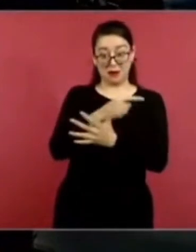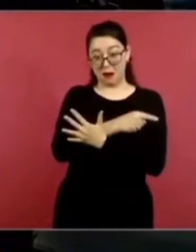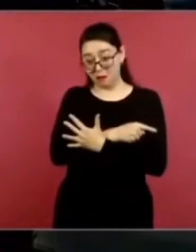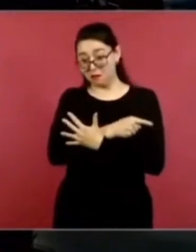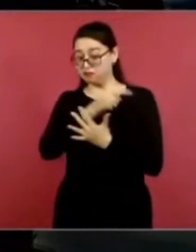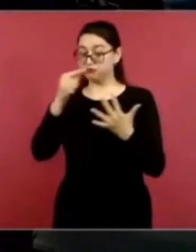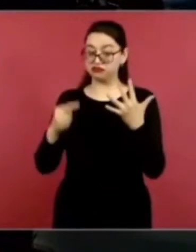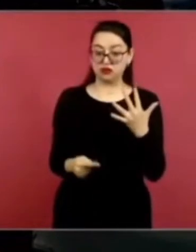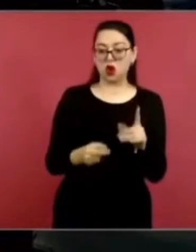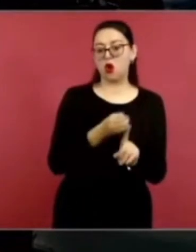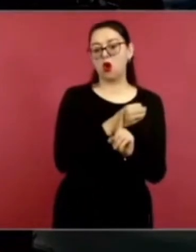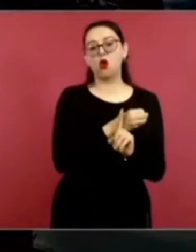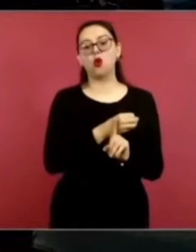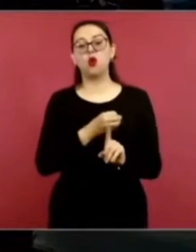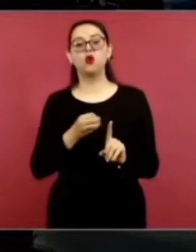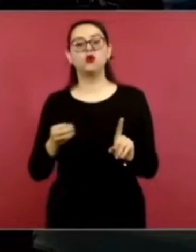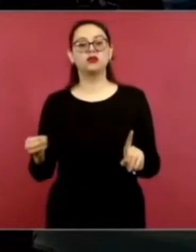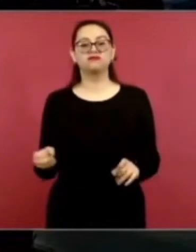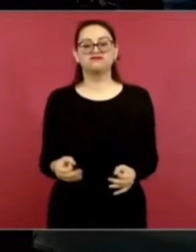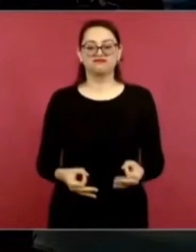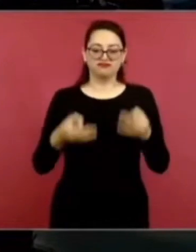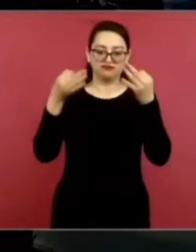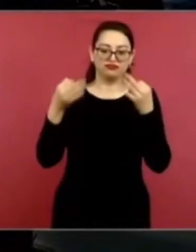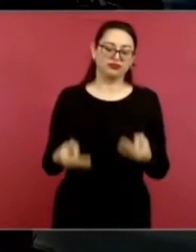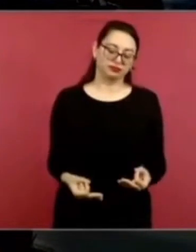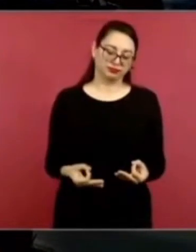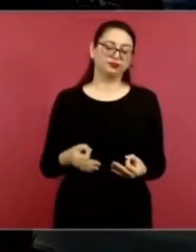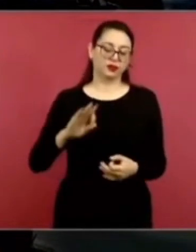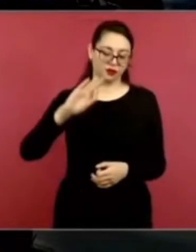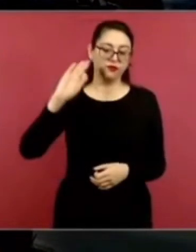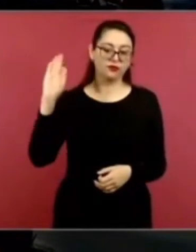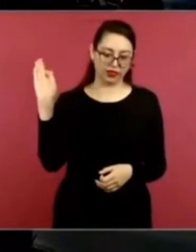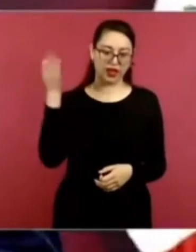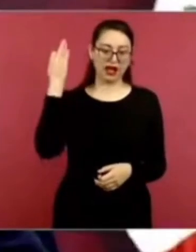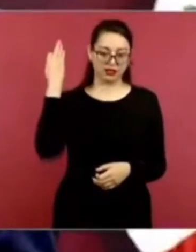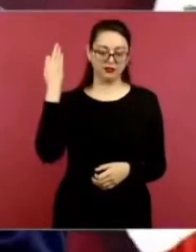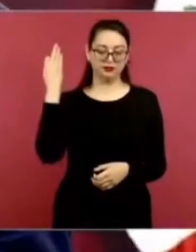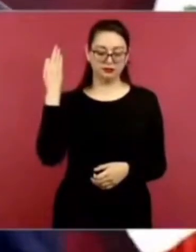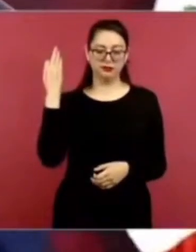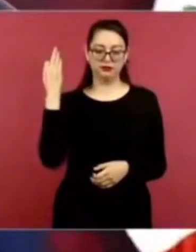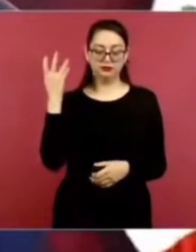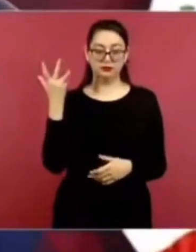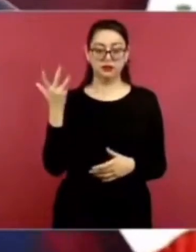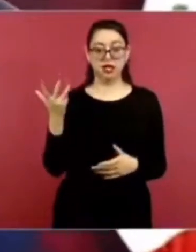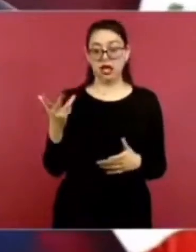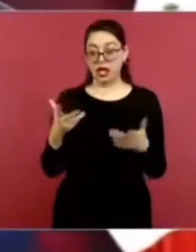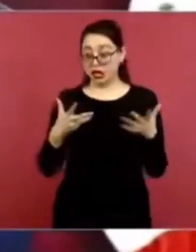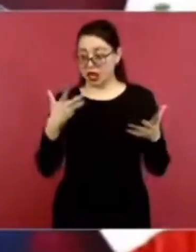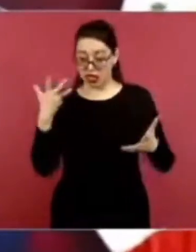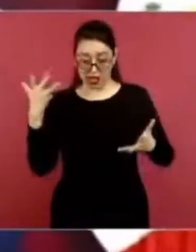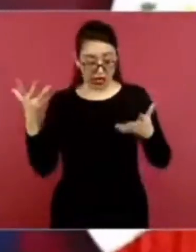está muy bien organizado. No hay